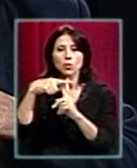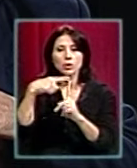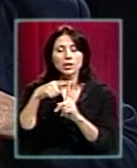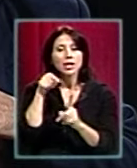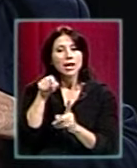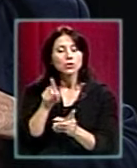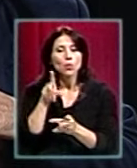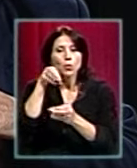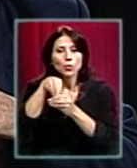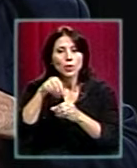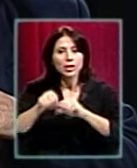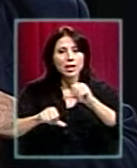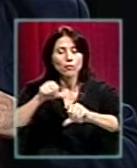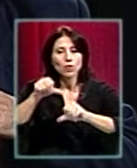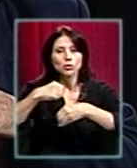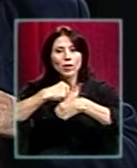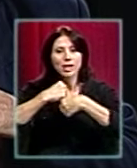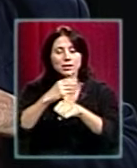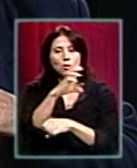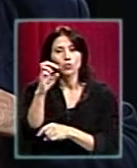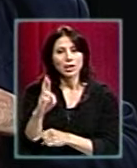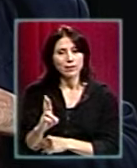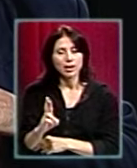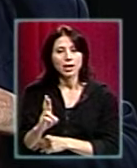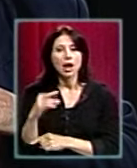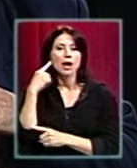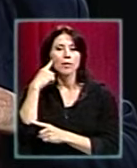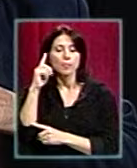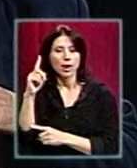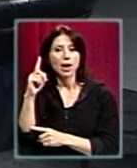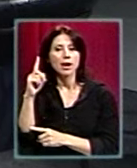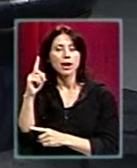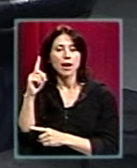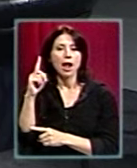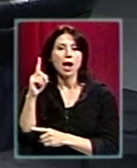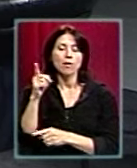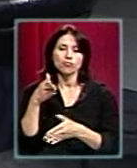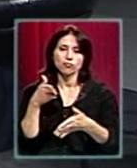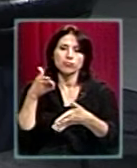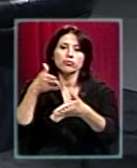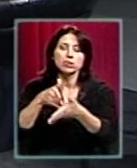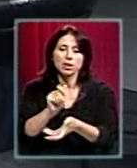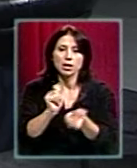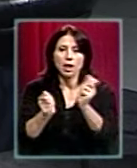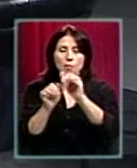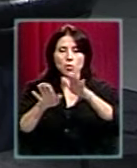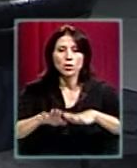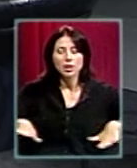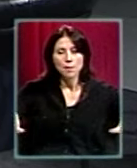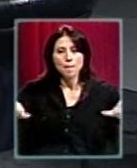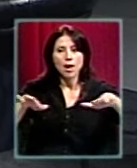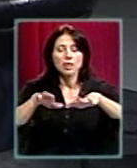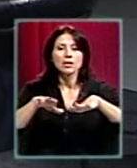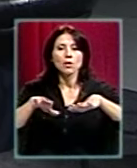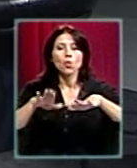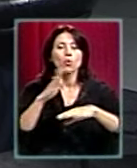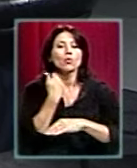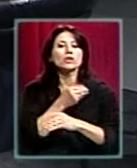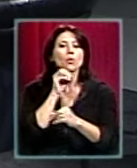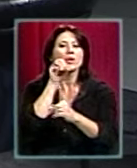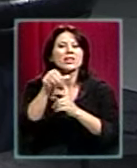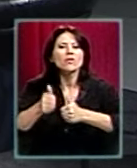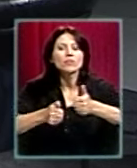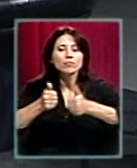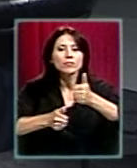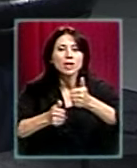parte del esfuerzo que hace Costa Rica para combatir el cambio climático. Nuestro objetivo es